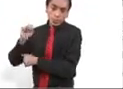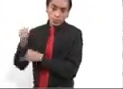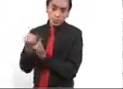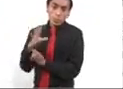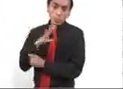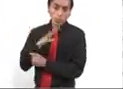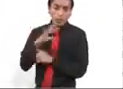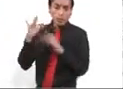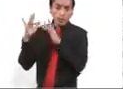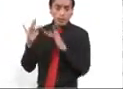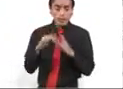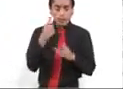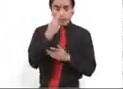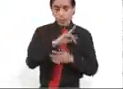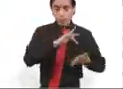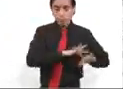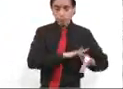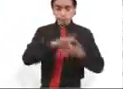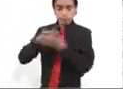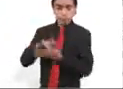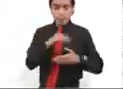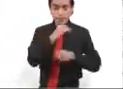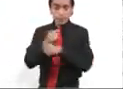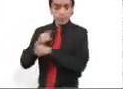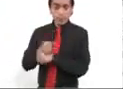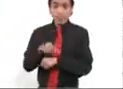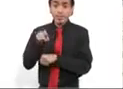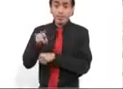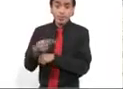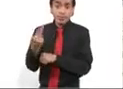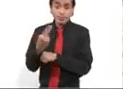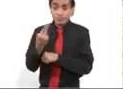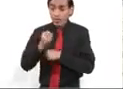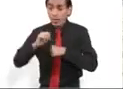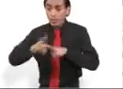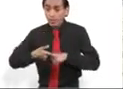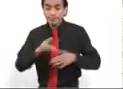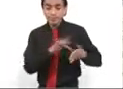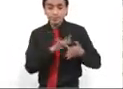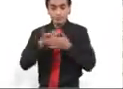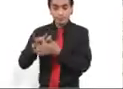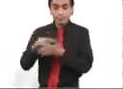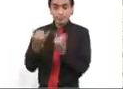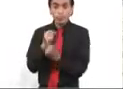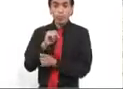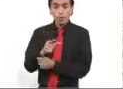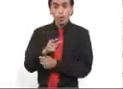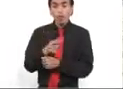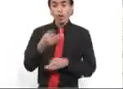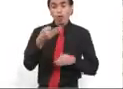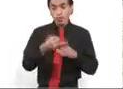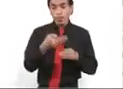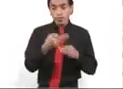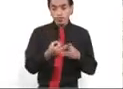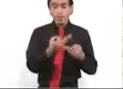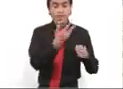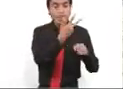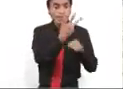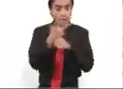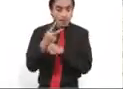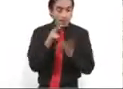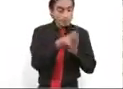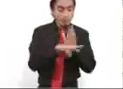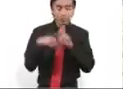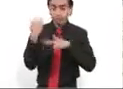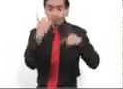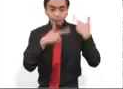y apoyar en la investigación y lo que requiera la familia. Entonces, se están pues, recuperando todas las cámaras, en